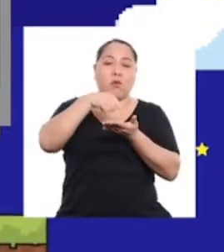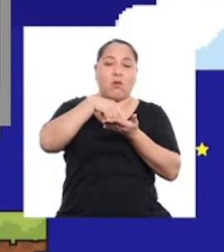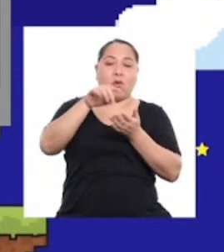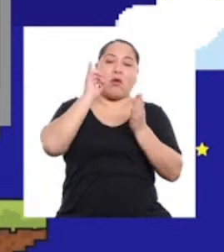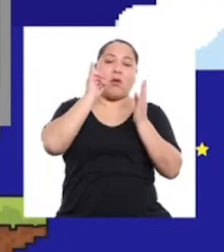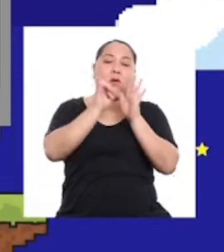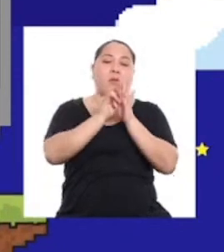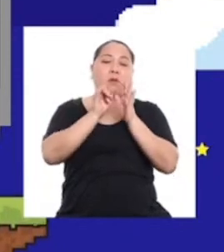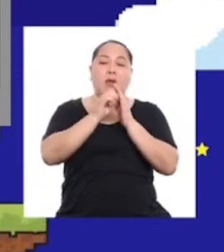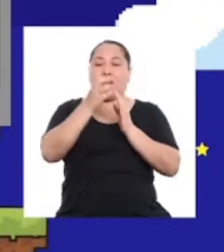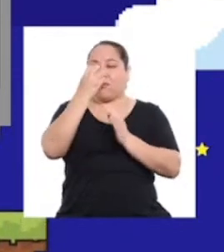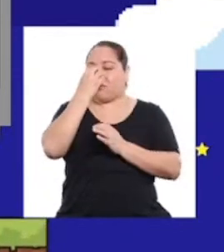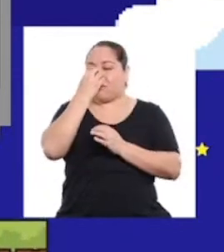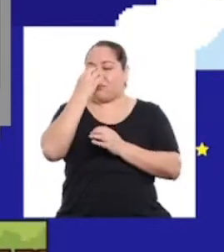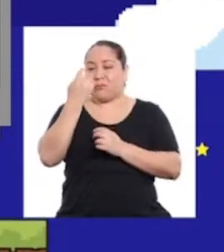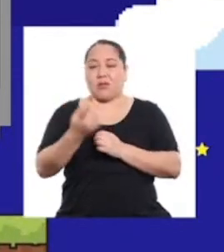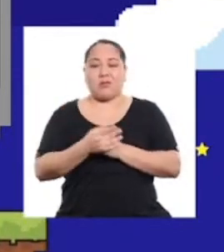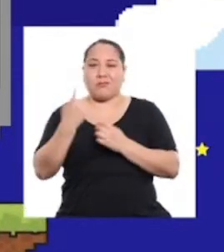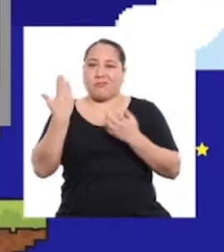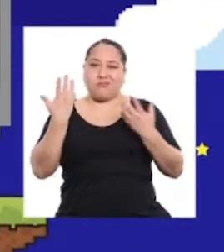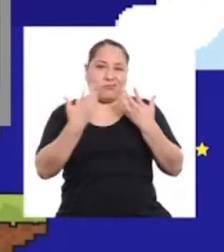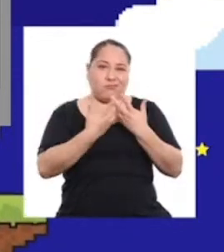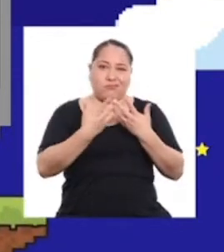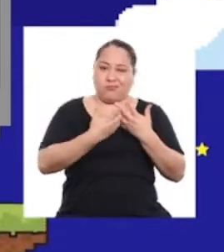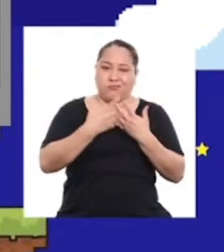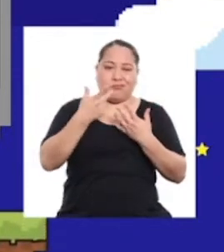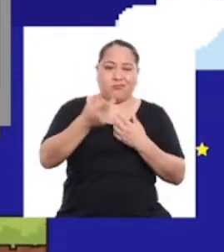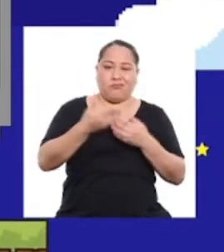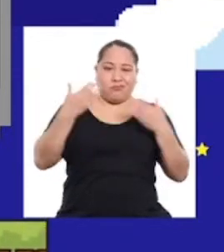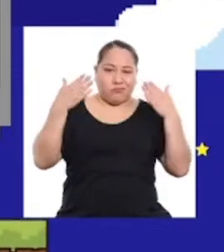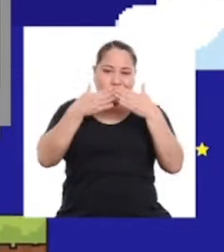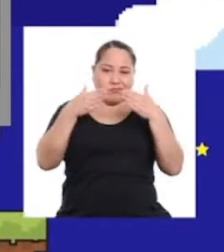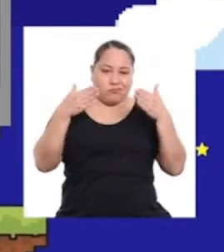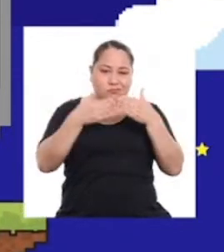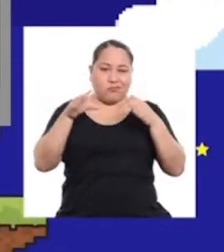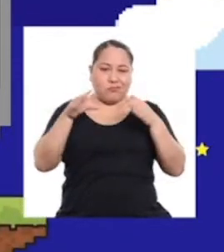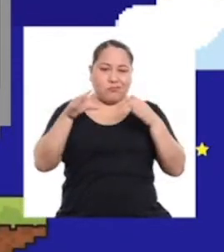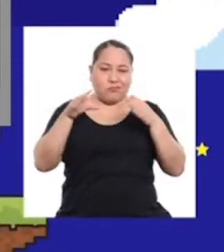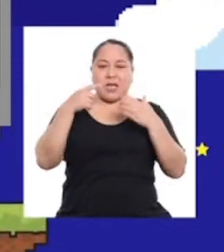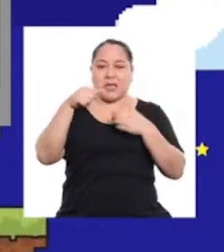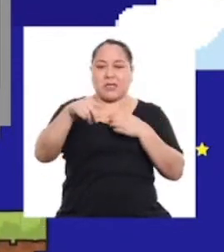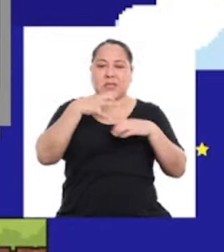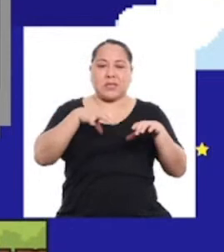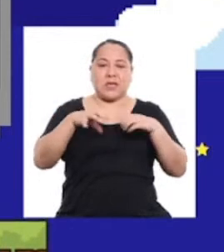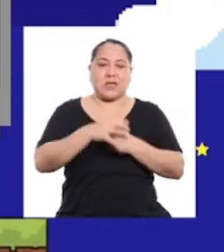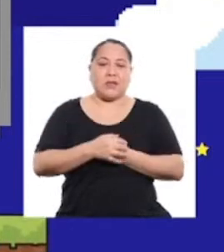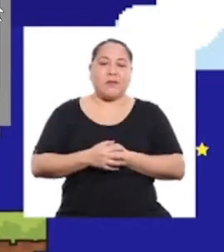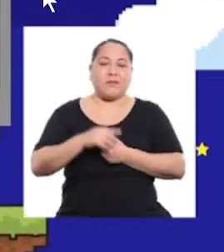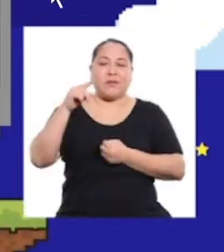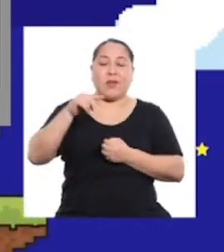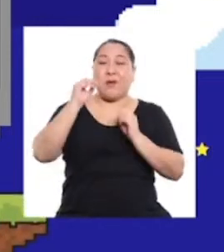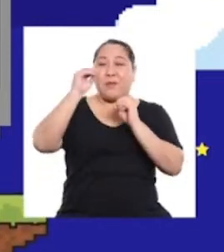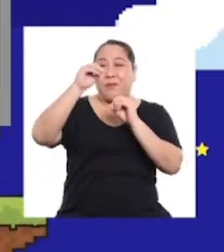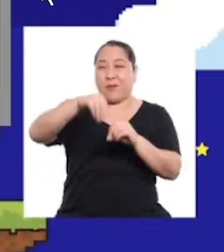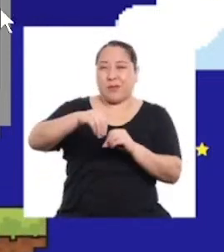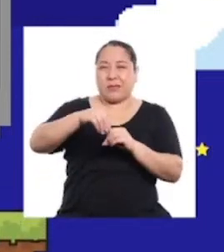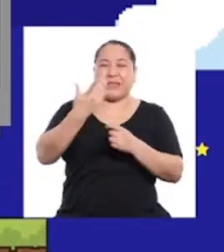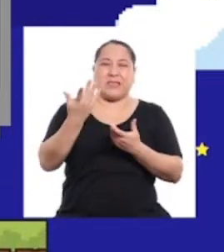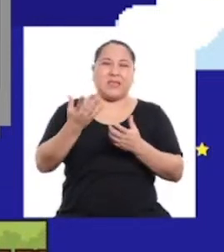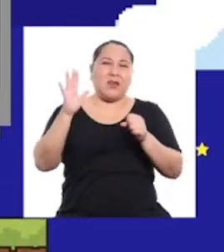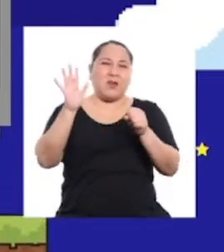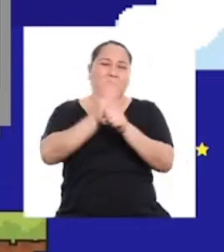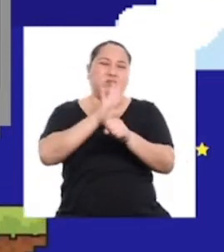enviar imágenes y chistes que no tienen relación directa con las clases realizadas, lo que produce